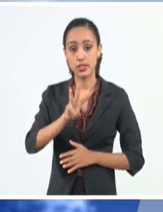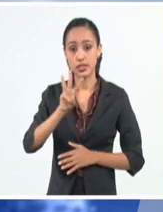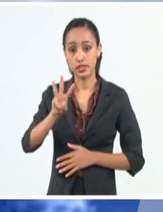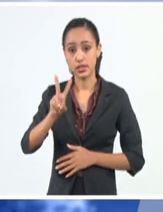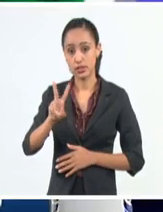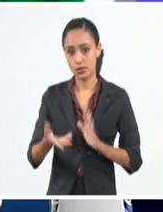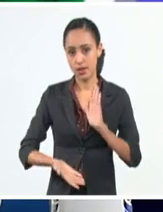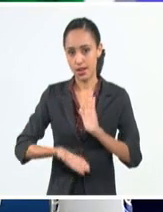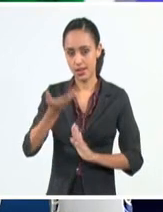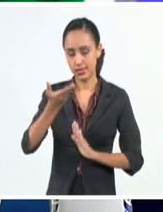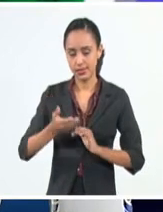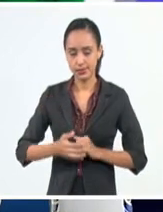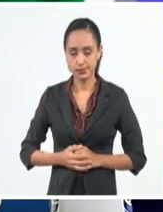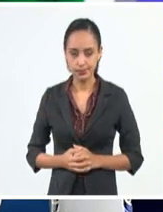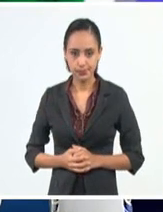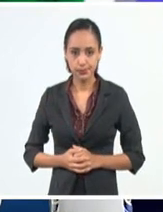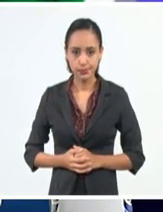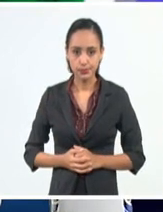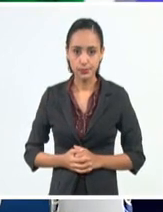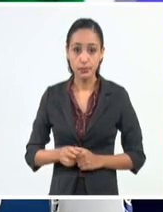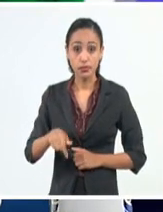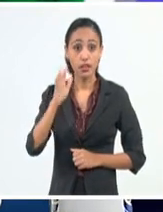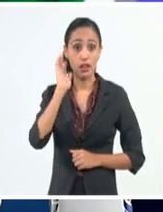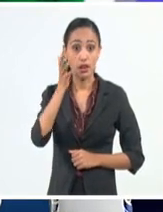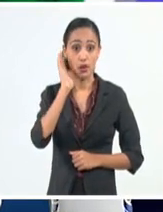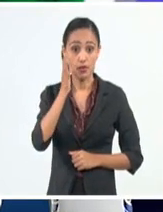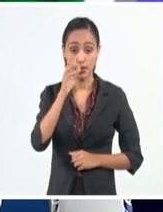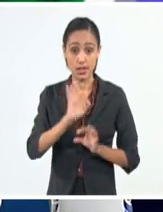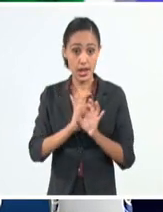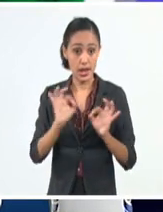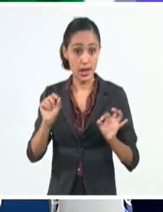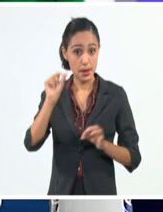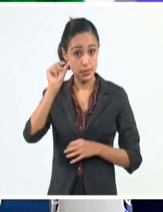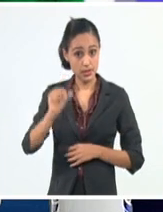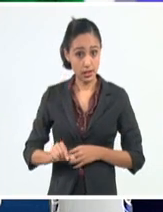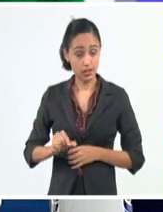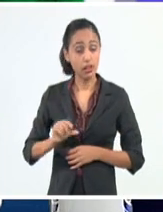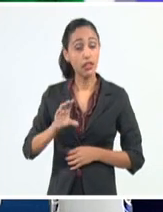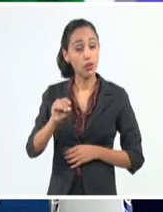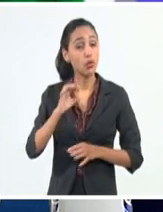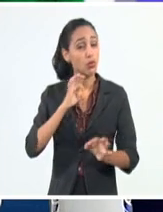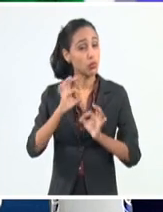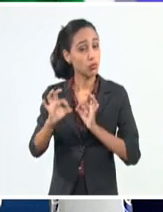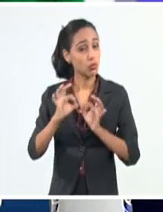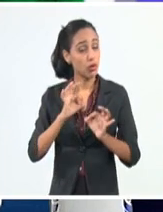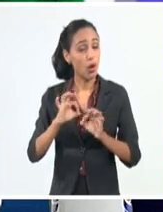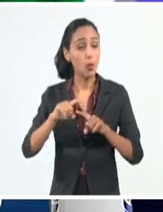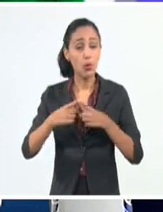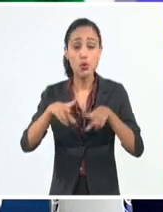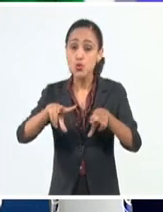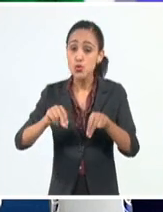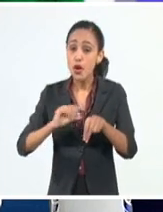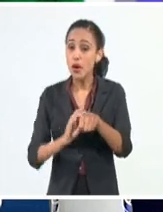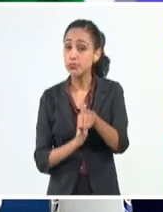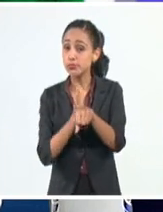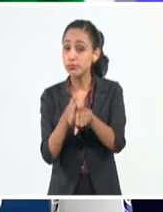9.332 altas clínicas. Durante la conferencia, el especialista alertó sobre la circulación de la cepa